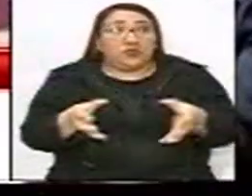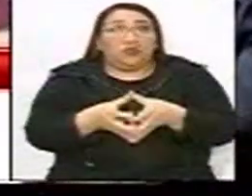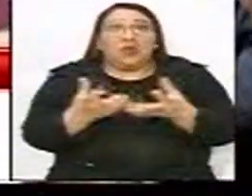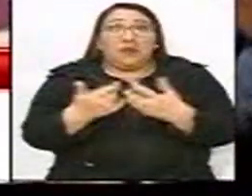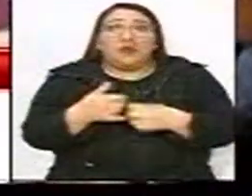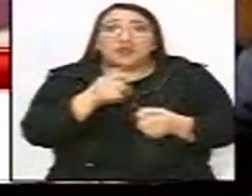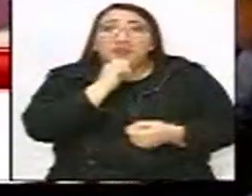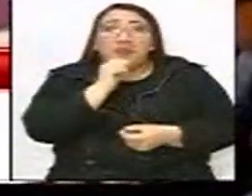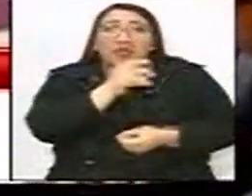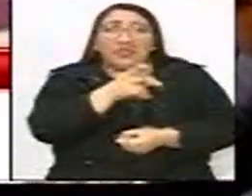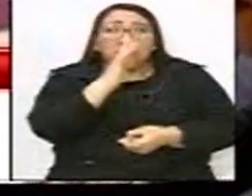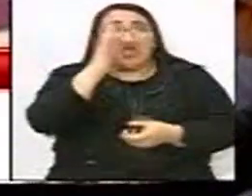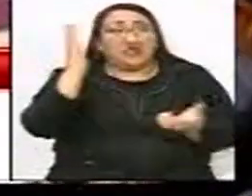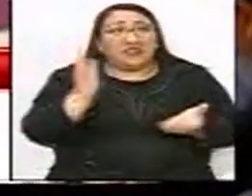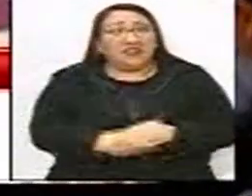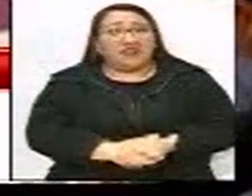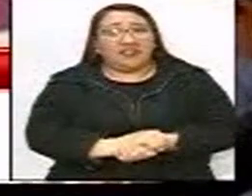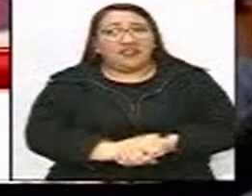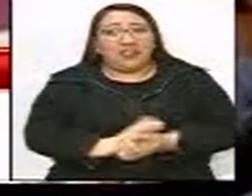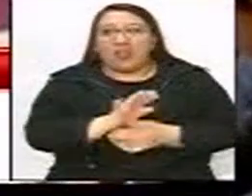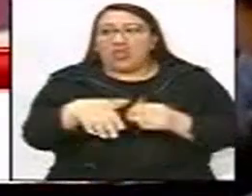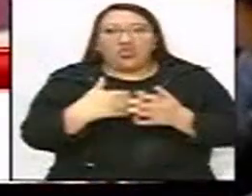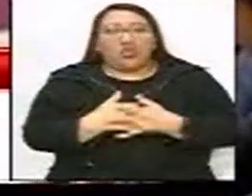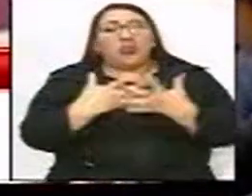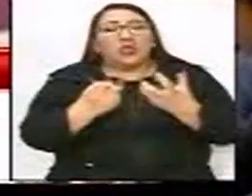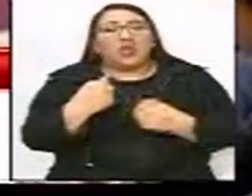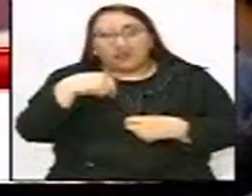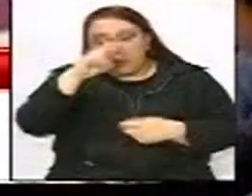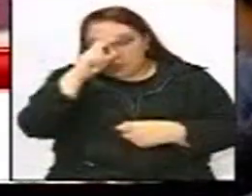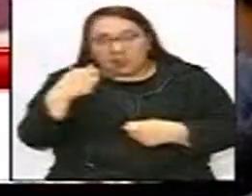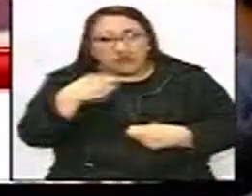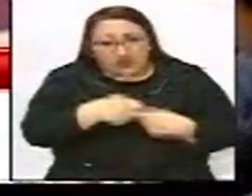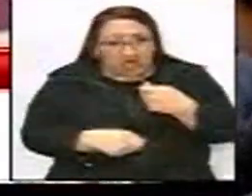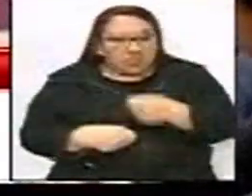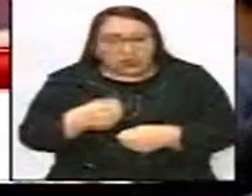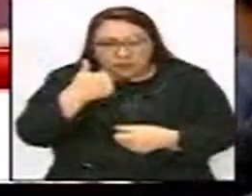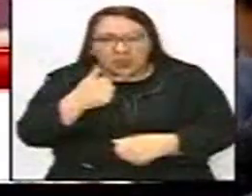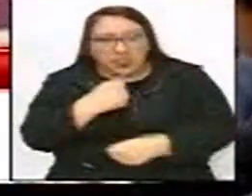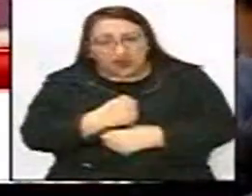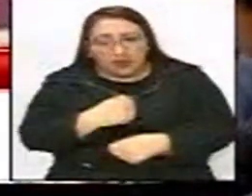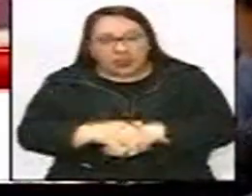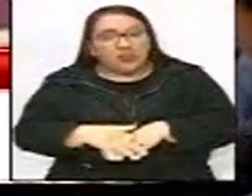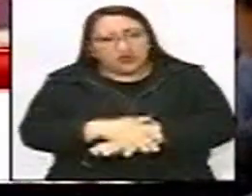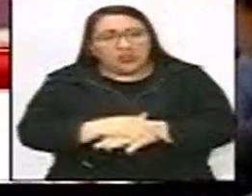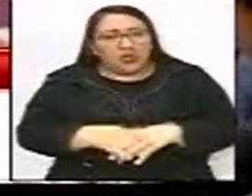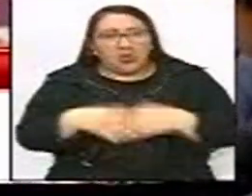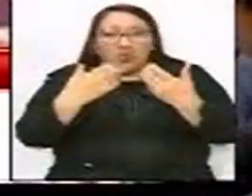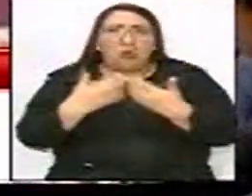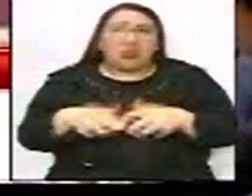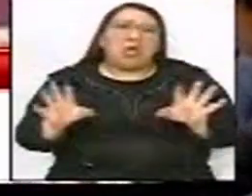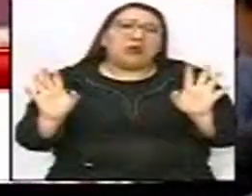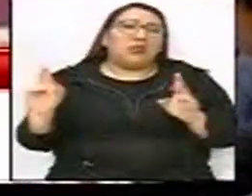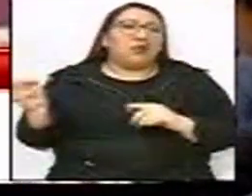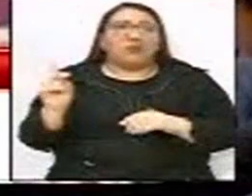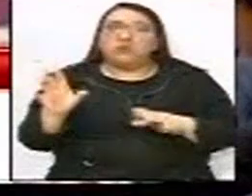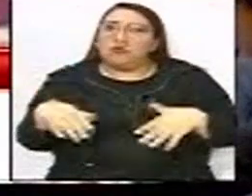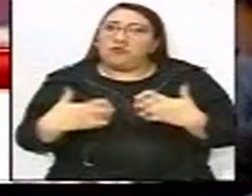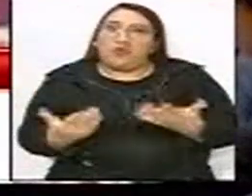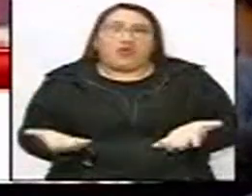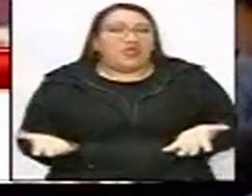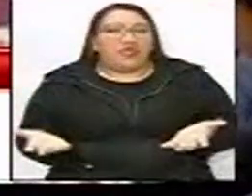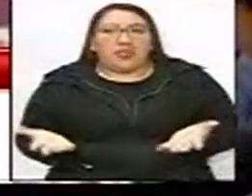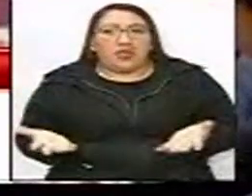privado. Todos queremos en nuestro país que haya inversión, pero una inversión no venga como venga, pues. Una inversión